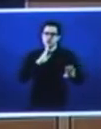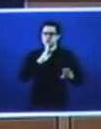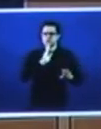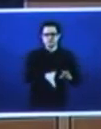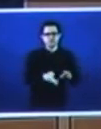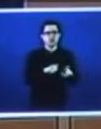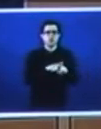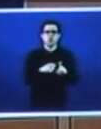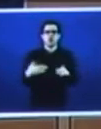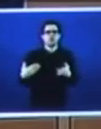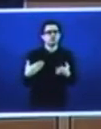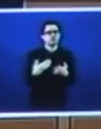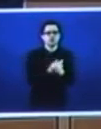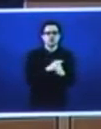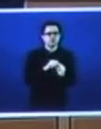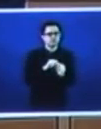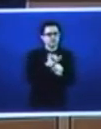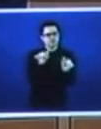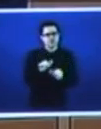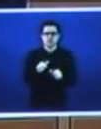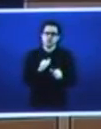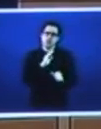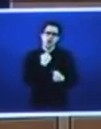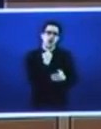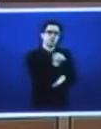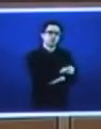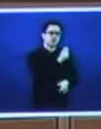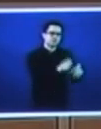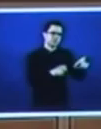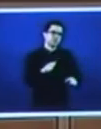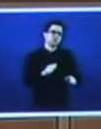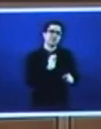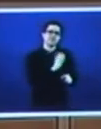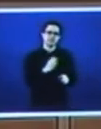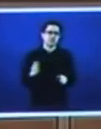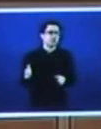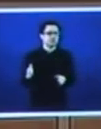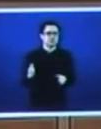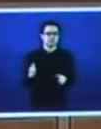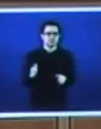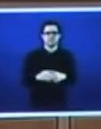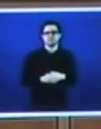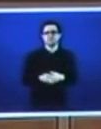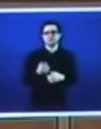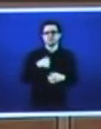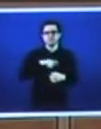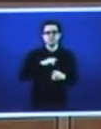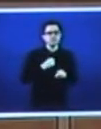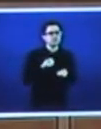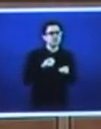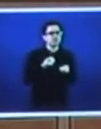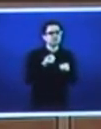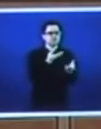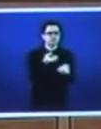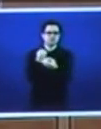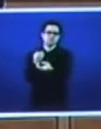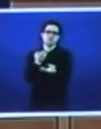medios da Administración Autonómica os afectados. Señoría, nos dirigimos a todas as entidades